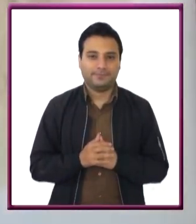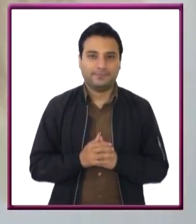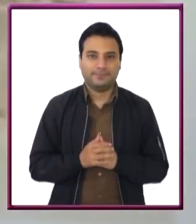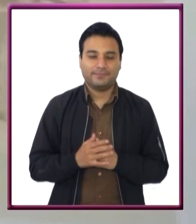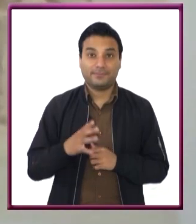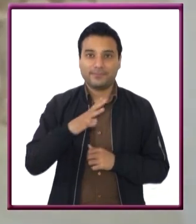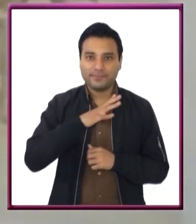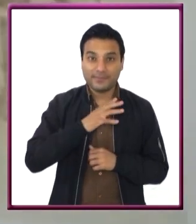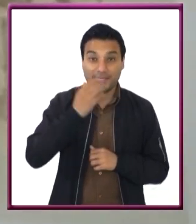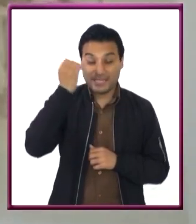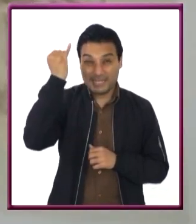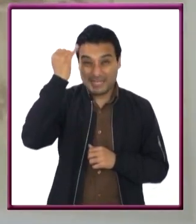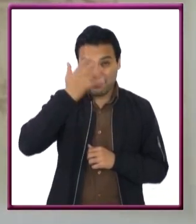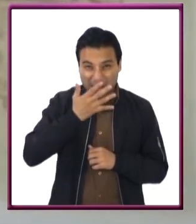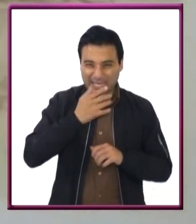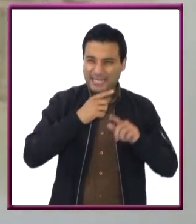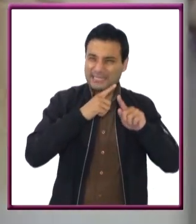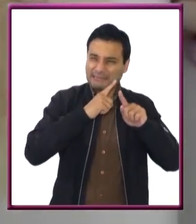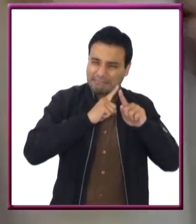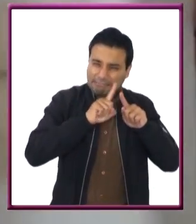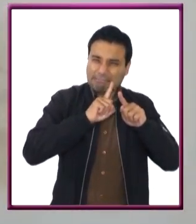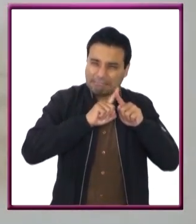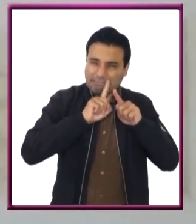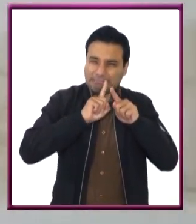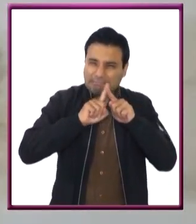tiene cientos de imágenes